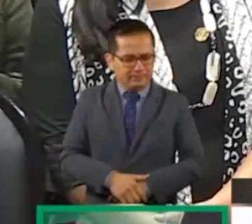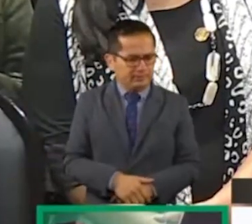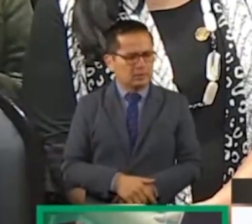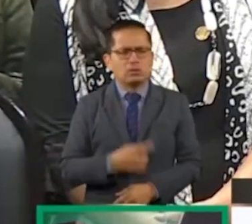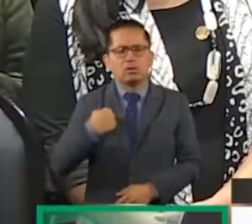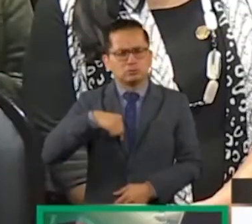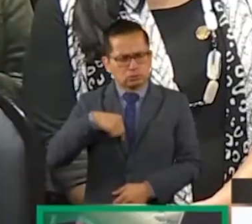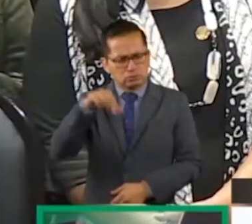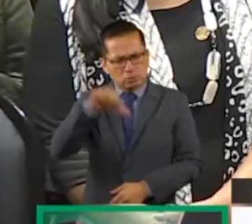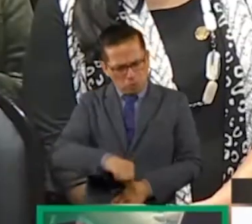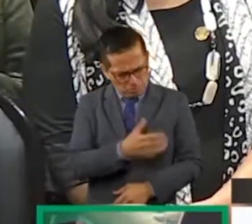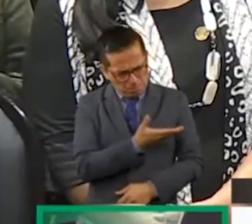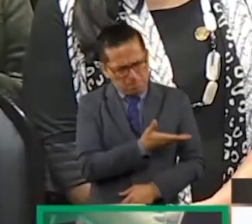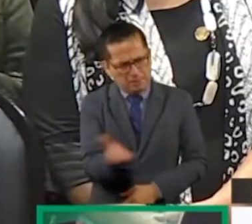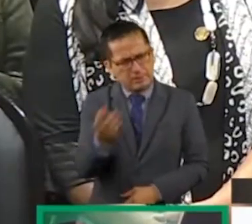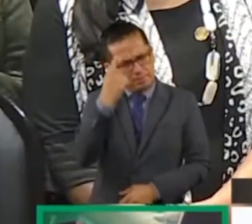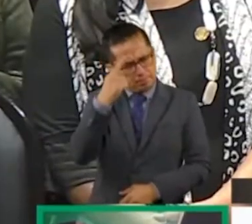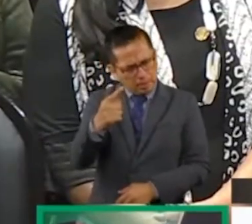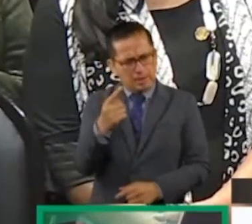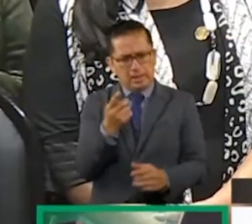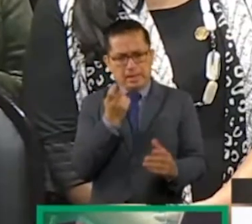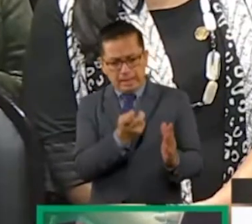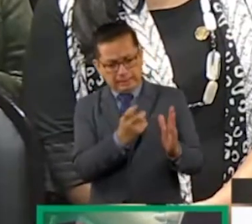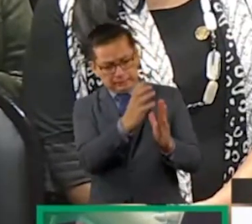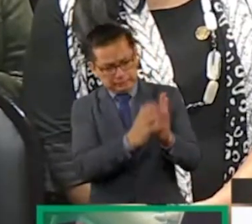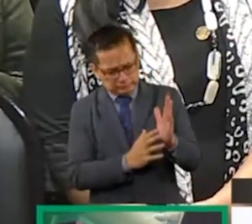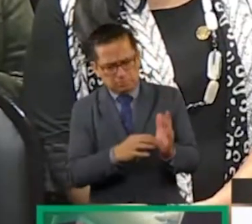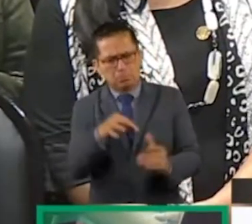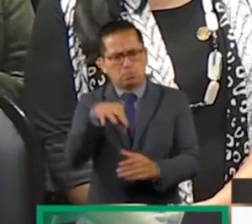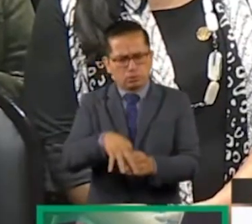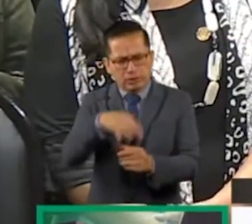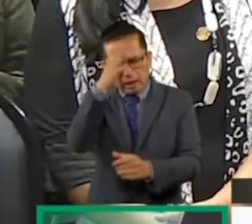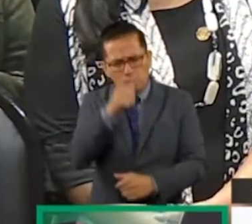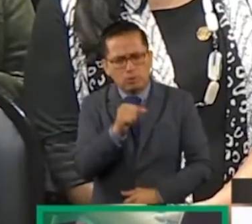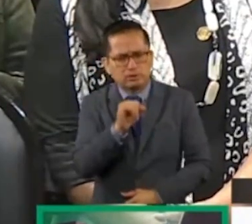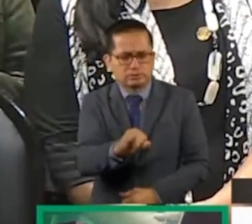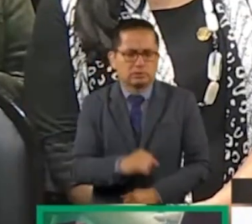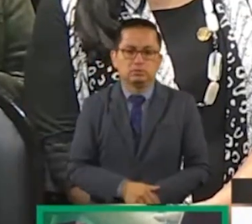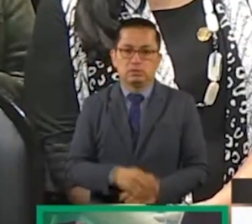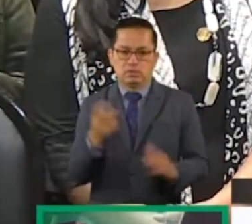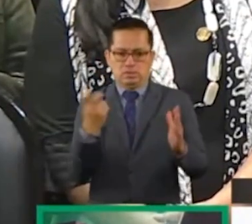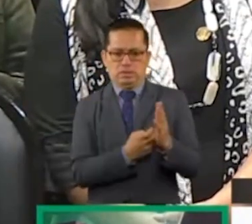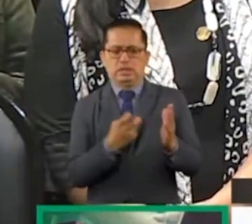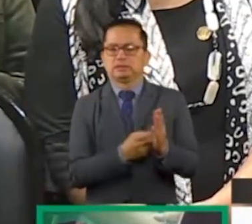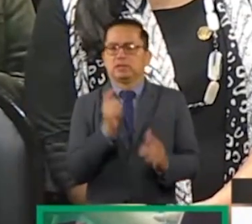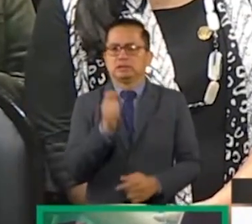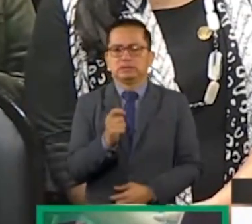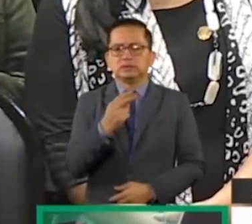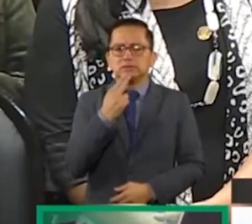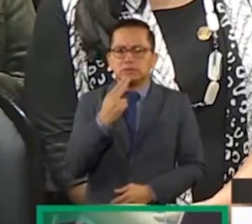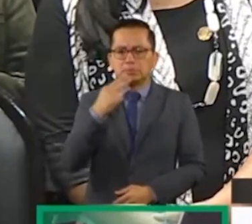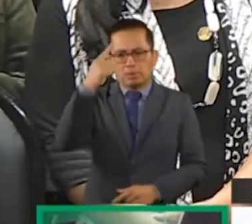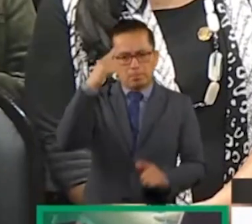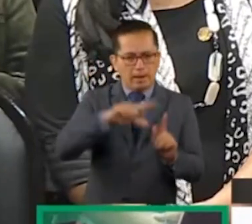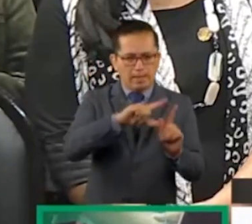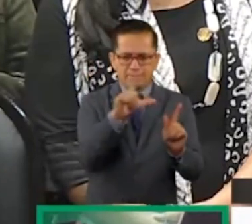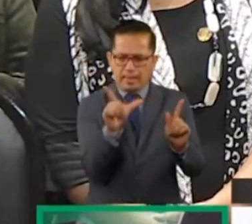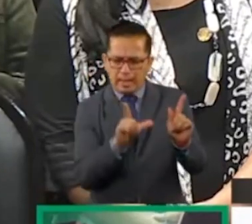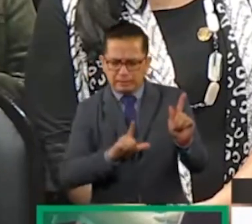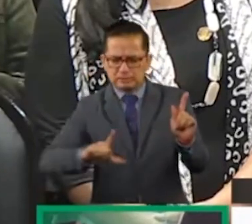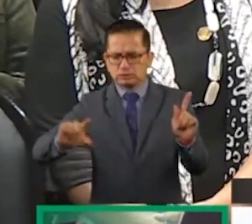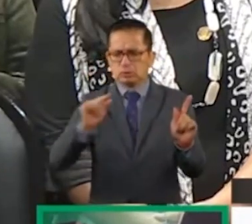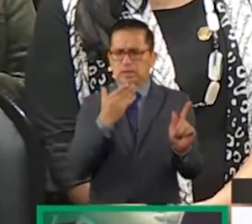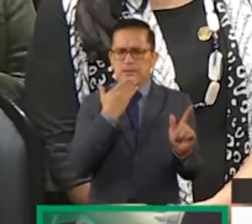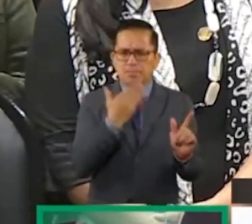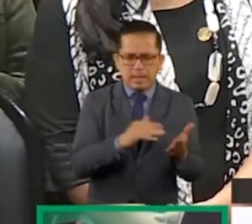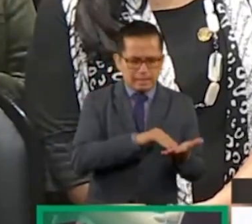a votar a favor de este dictamen porque estamos consolidando una estrategia nacional de